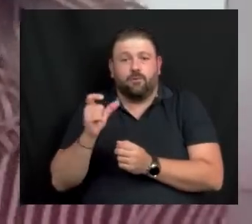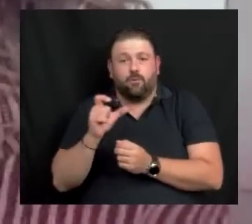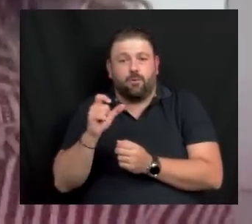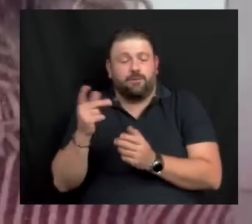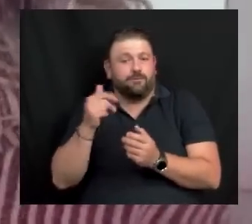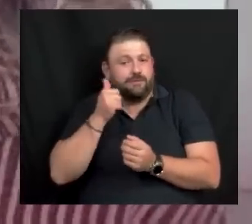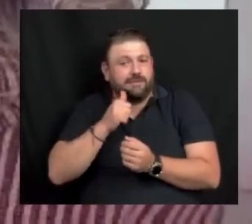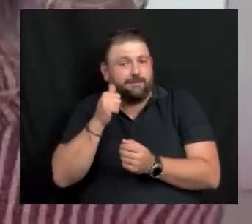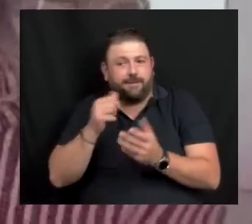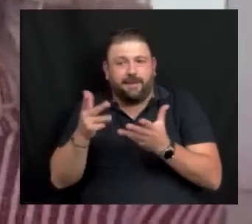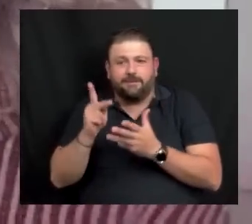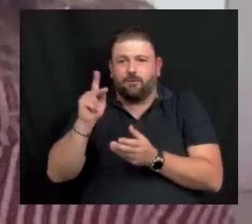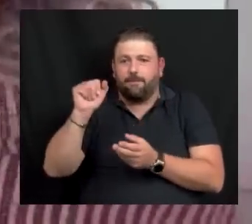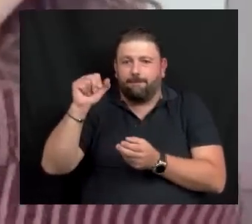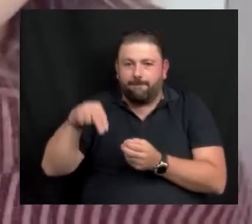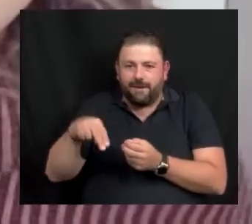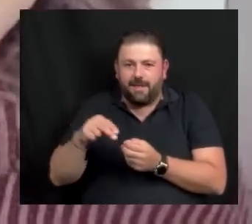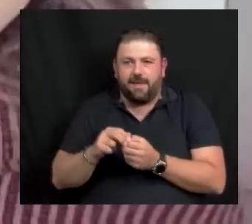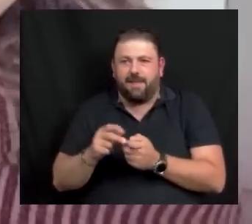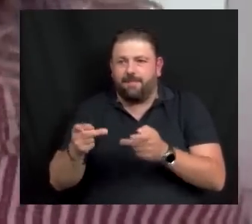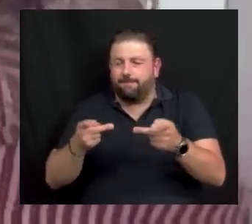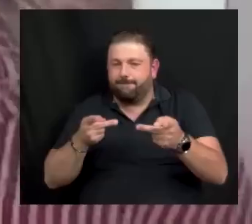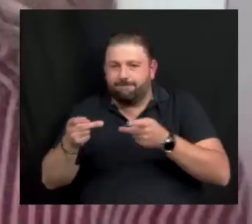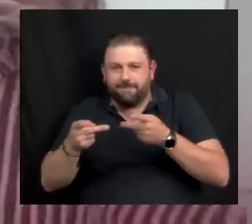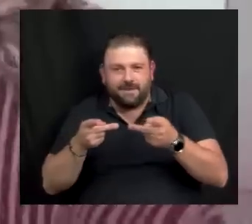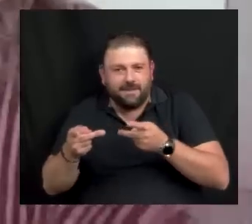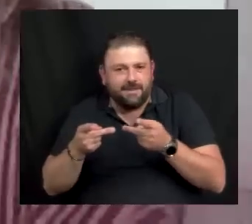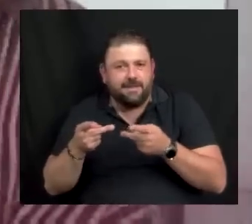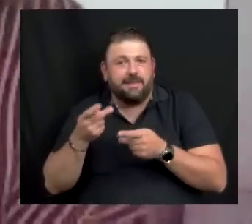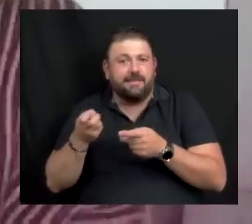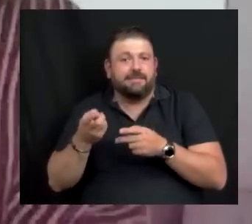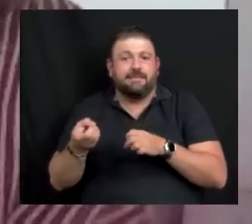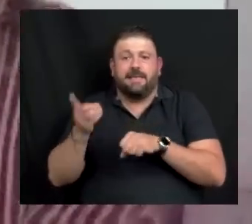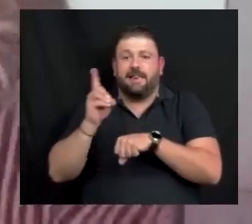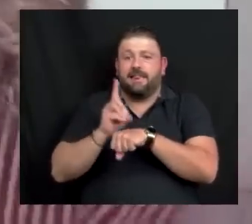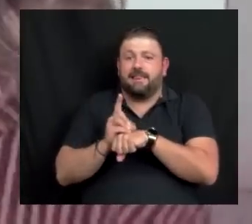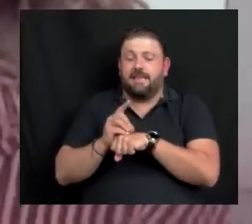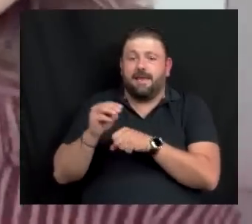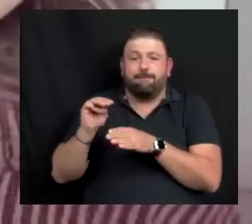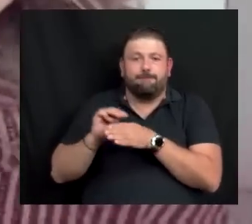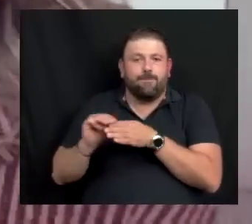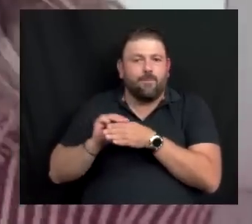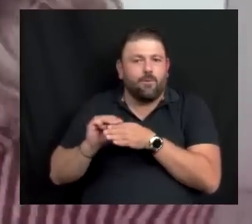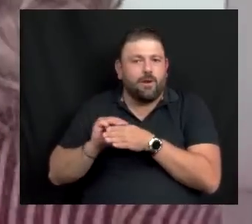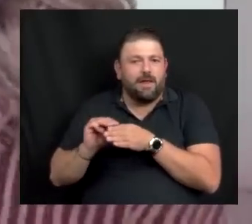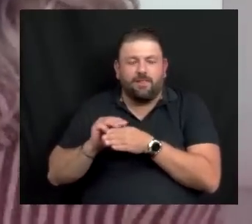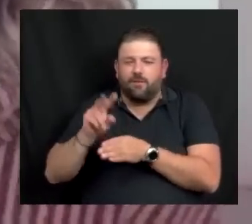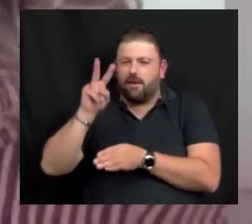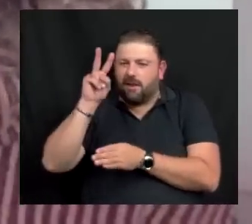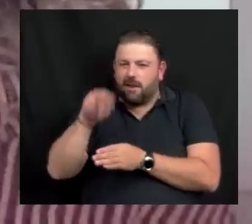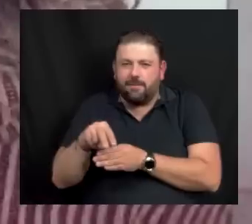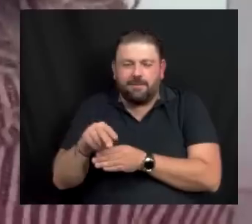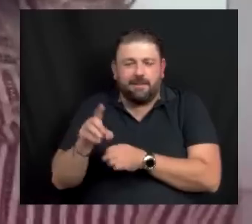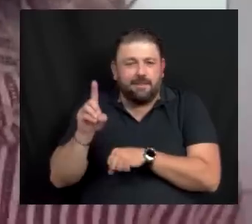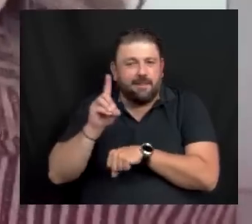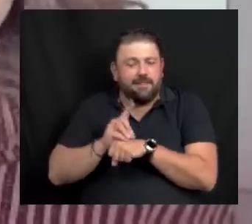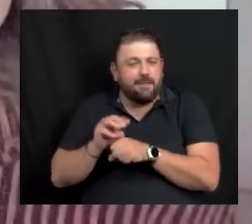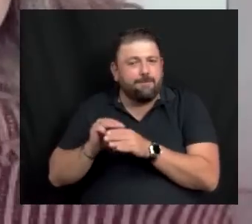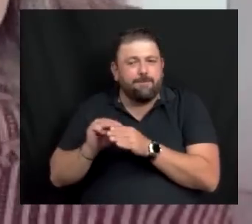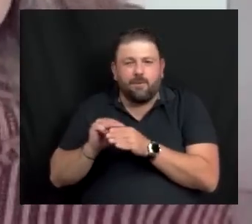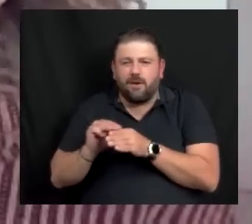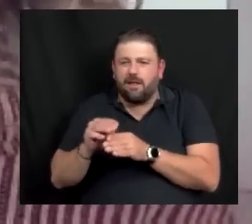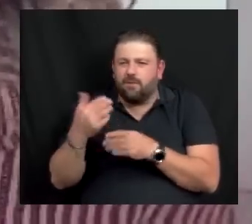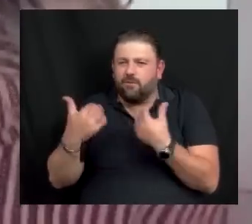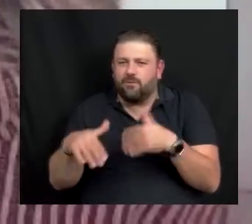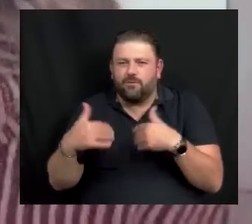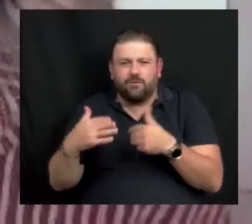se planea y se lleva a cabo este día morado. Para mí el día morado, amor, ha sido siempre... algo